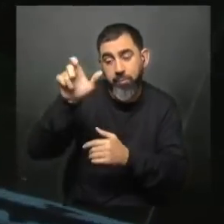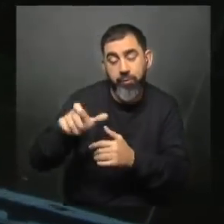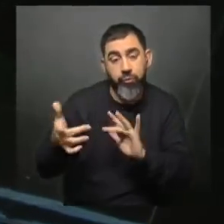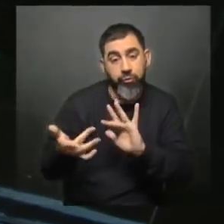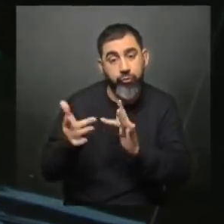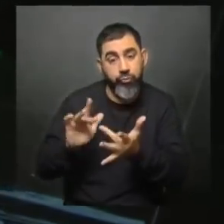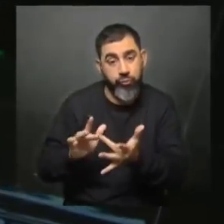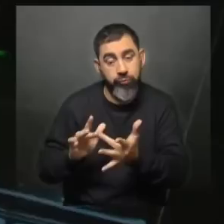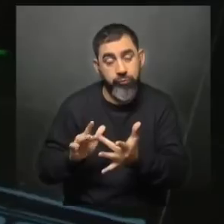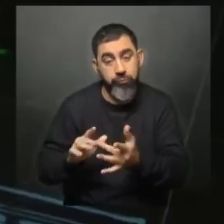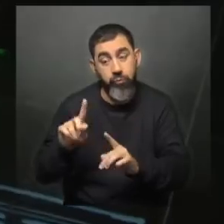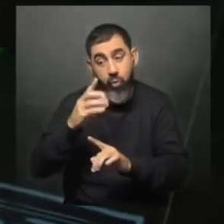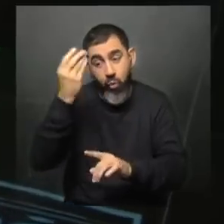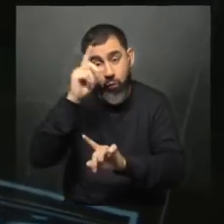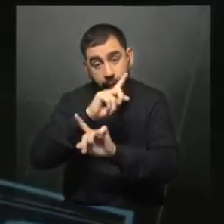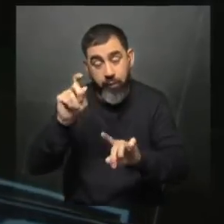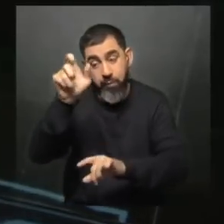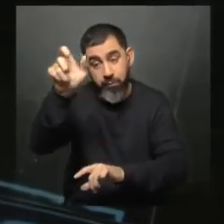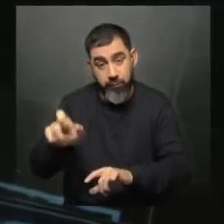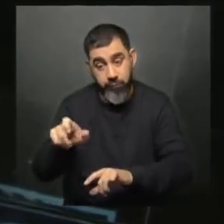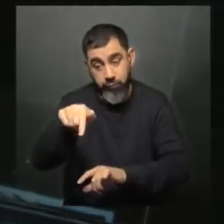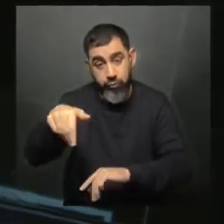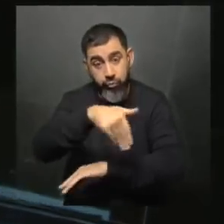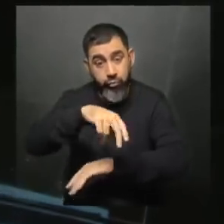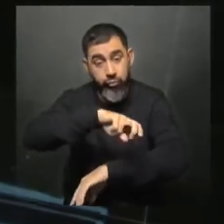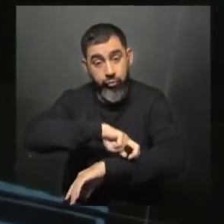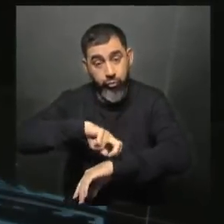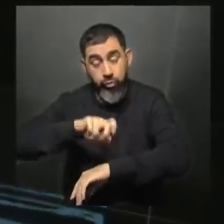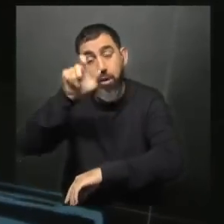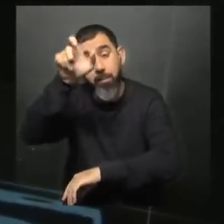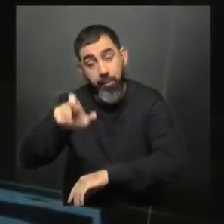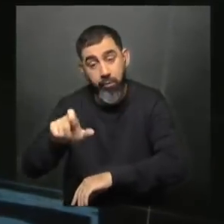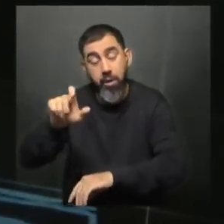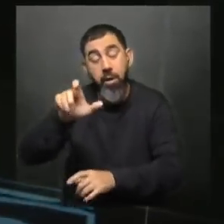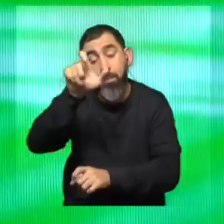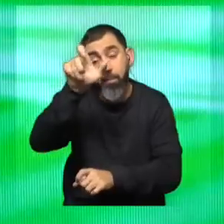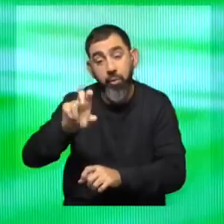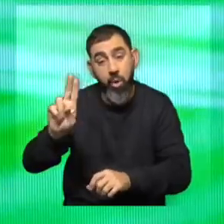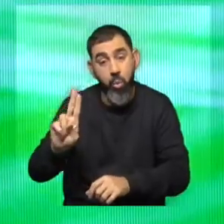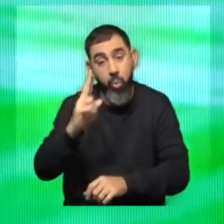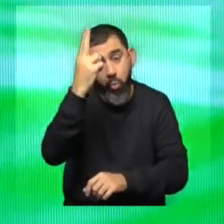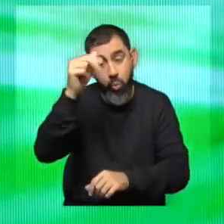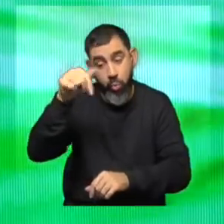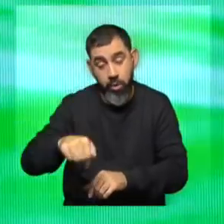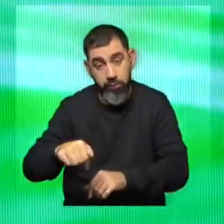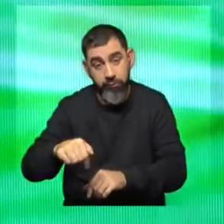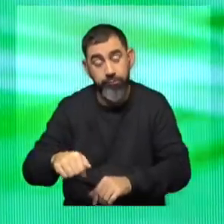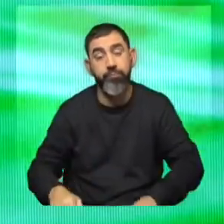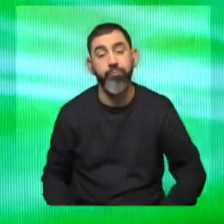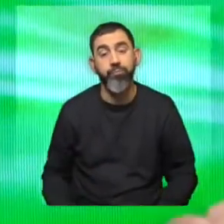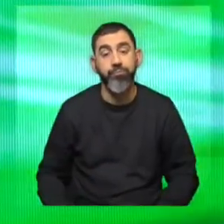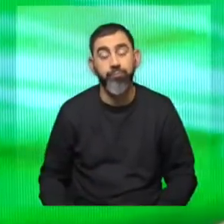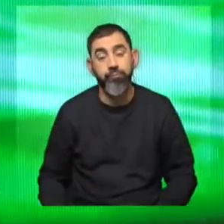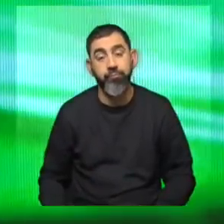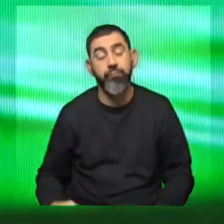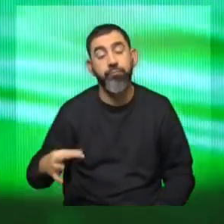no este no olvidemos que esas personas son personas son ciudadanos uruguayos que tuvieron que tienen este una